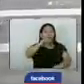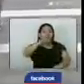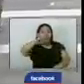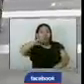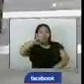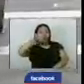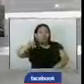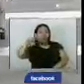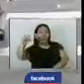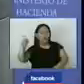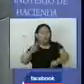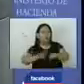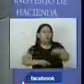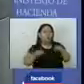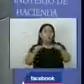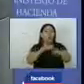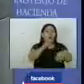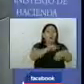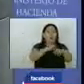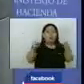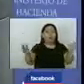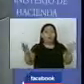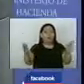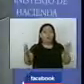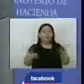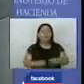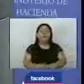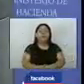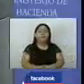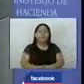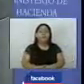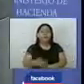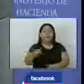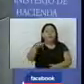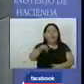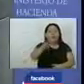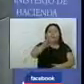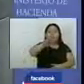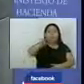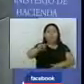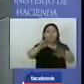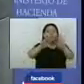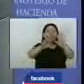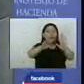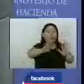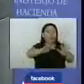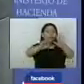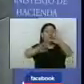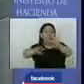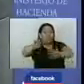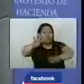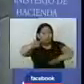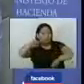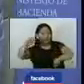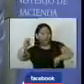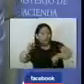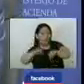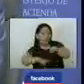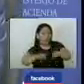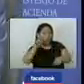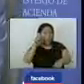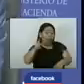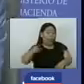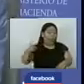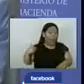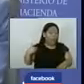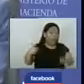en el mismo periodo. A este año hemos presupuestado 2 mil 789 millones del impuesto sobre la renta durante todo